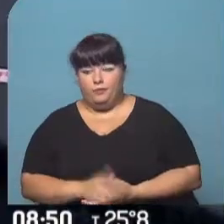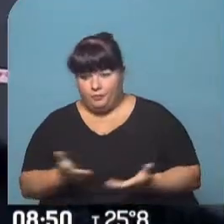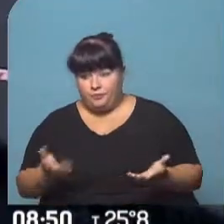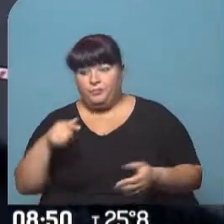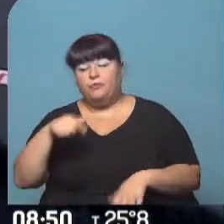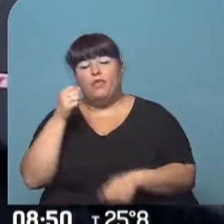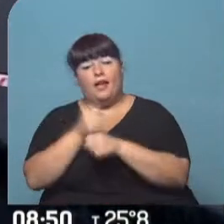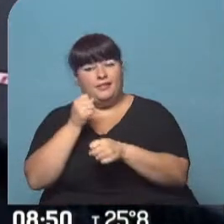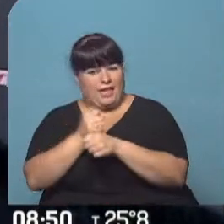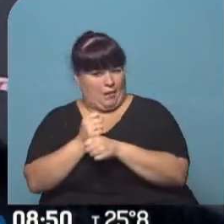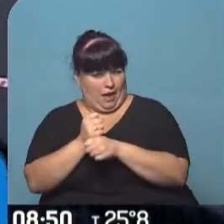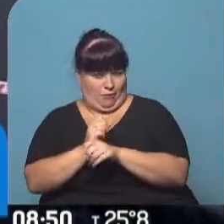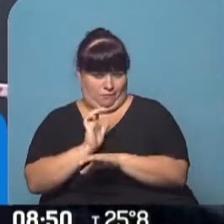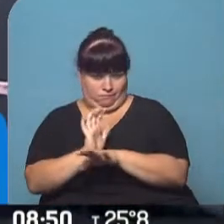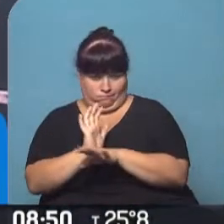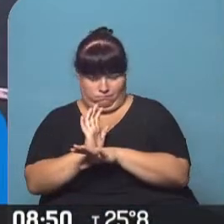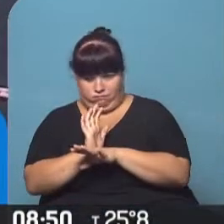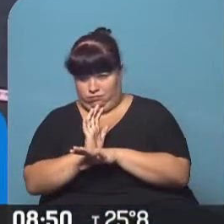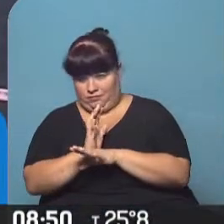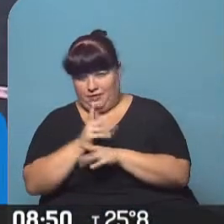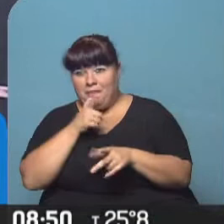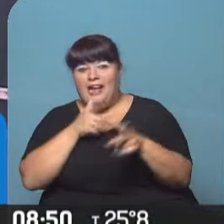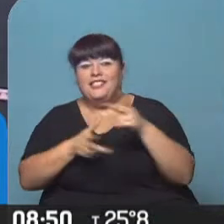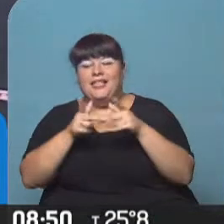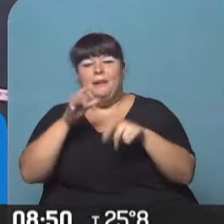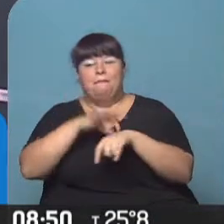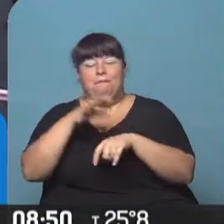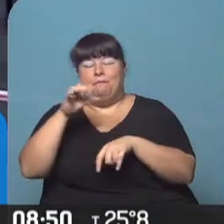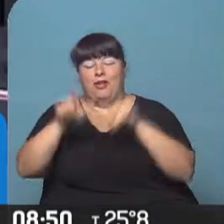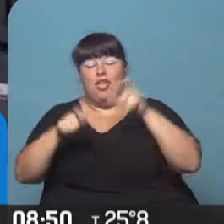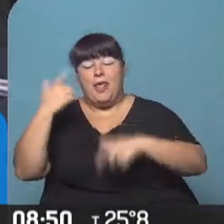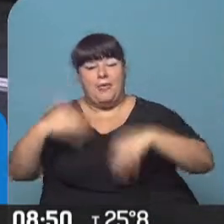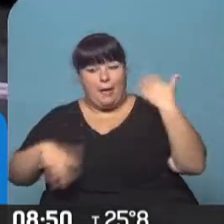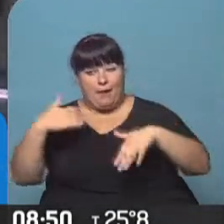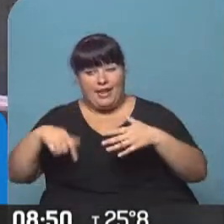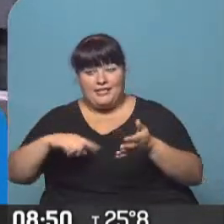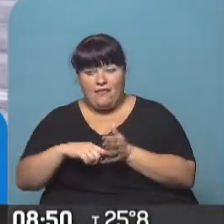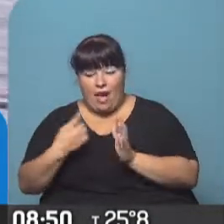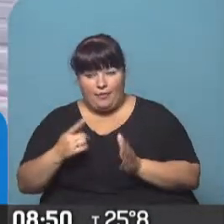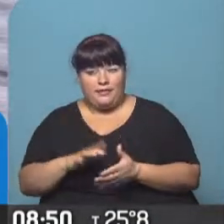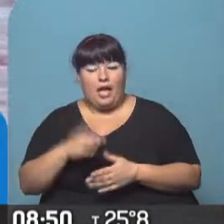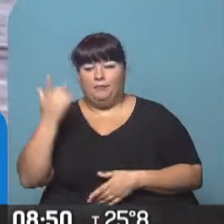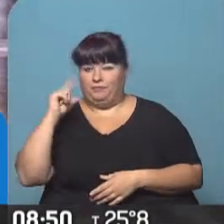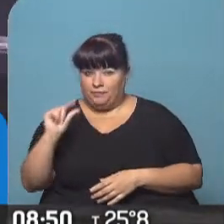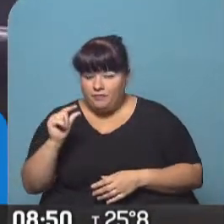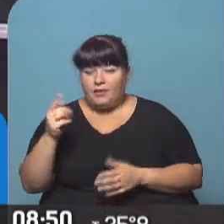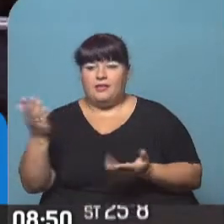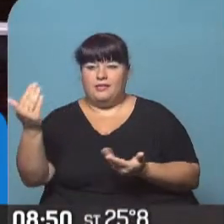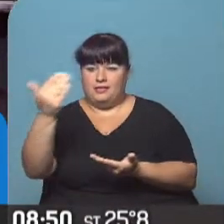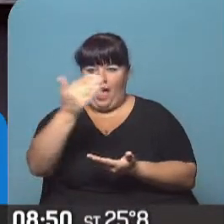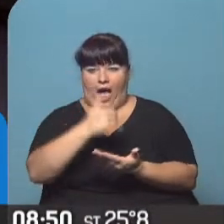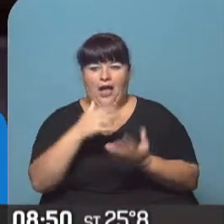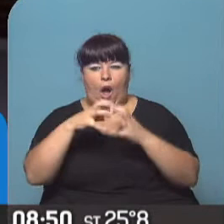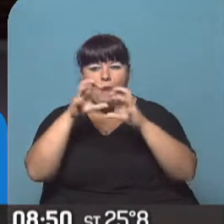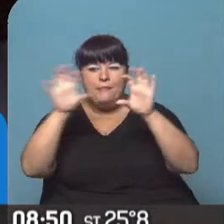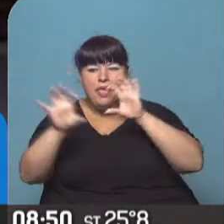Karin, en un trabajo casi te diría quirúrgico, el personal de emergencias de la ciudad de Buenos Aires acaba de retirar los